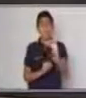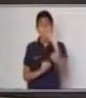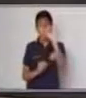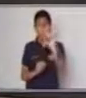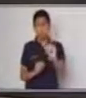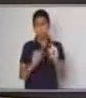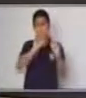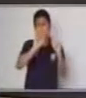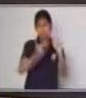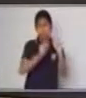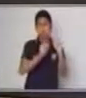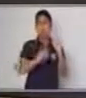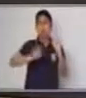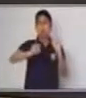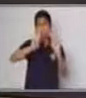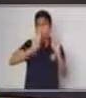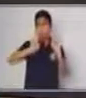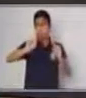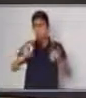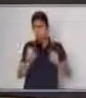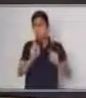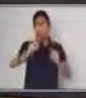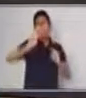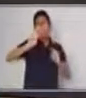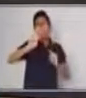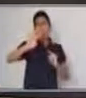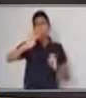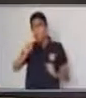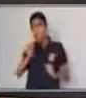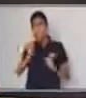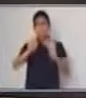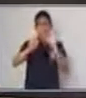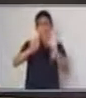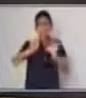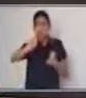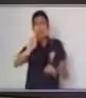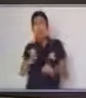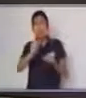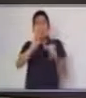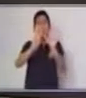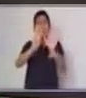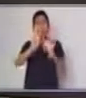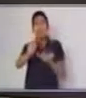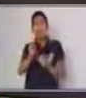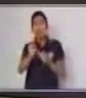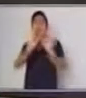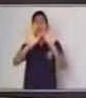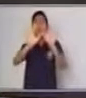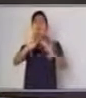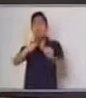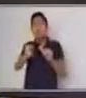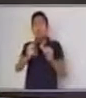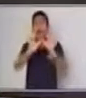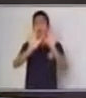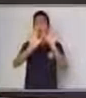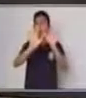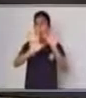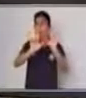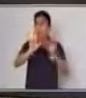2, 4, 6, 8, 10,